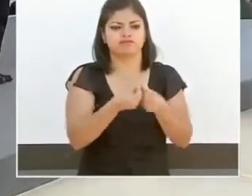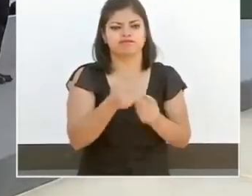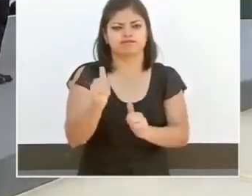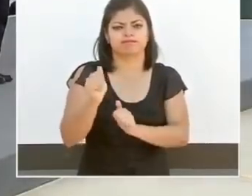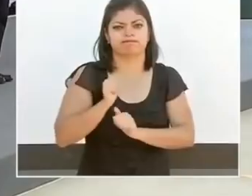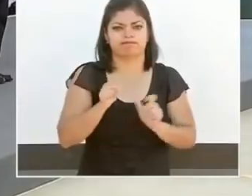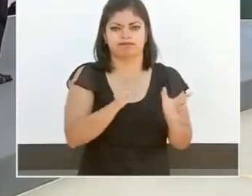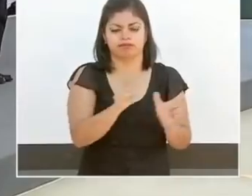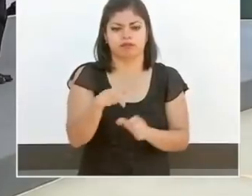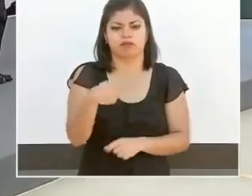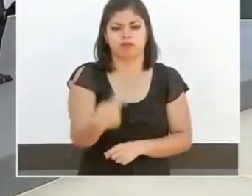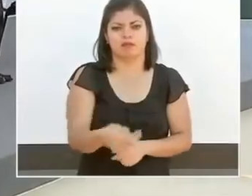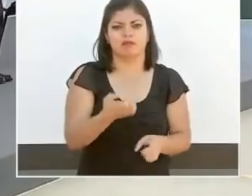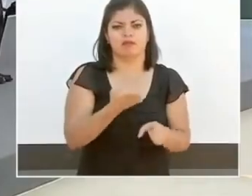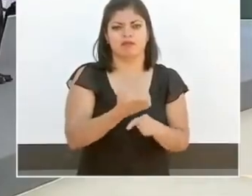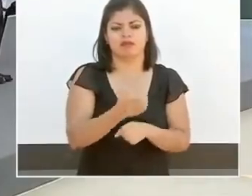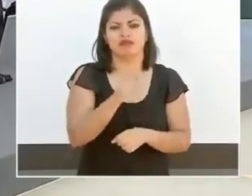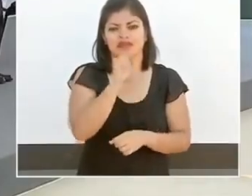Nacional de Tequila, Jalisco.